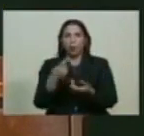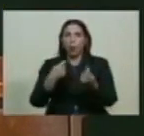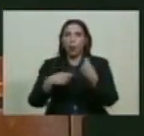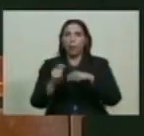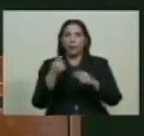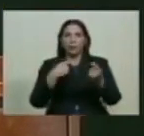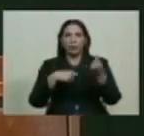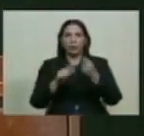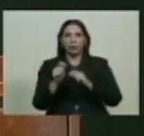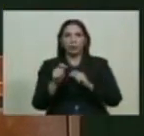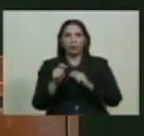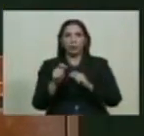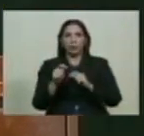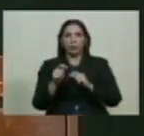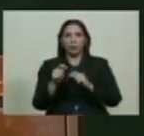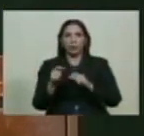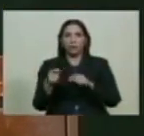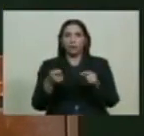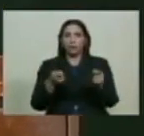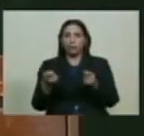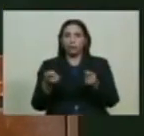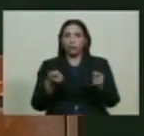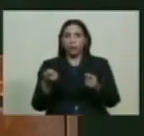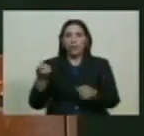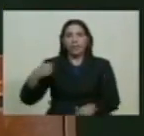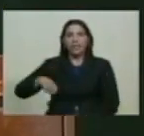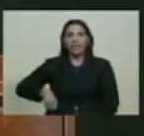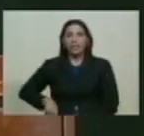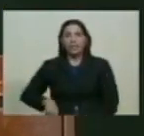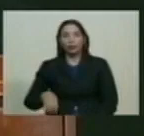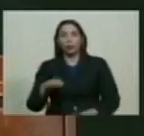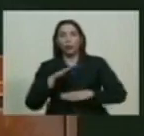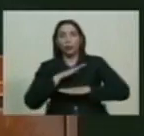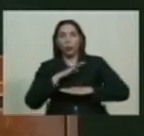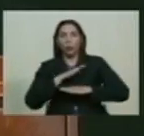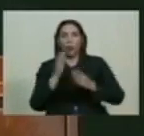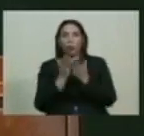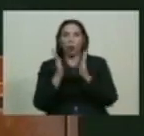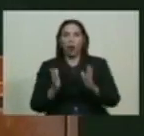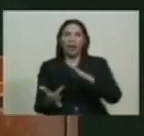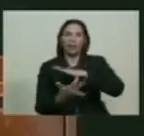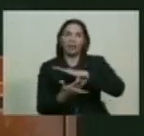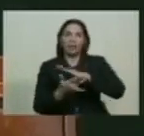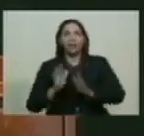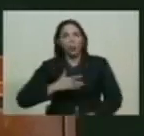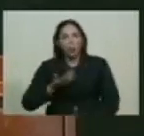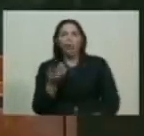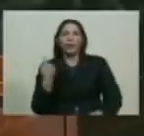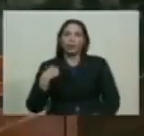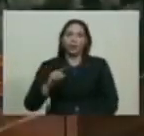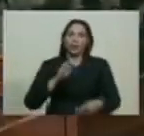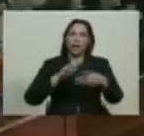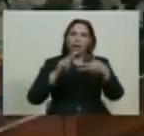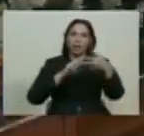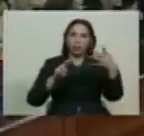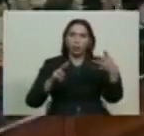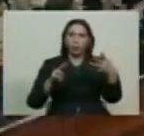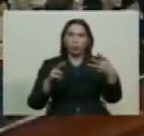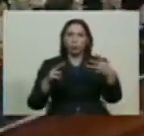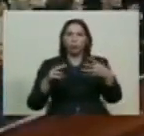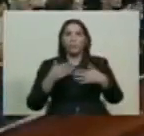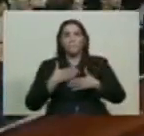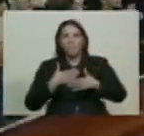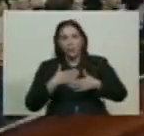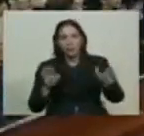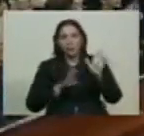comercialización y de manejo de los ingresos propios de todas las escuelas técnicas para que ustedes puedan tener los recursos que les permitan